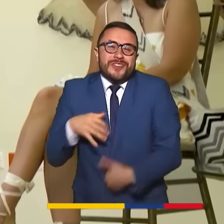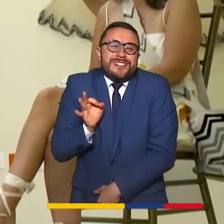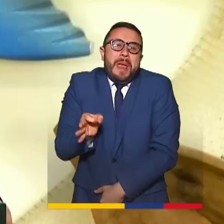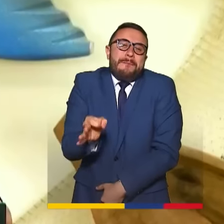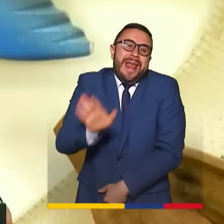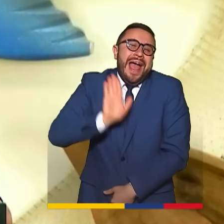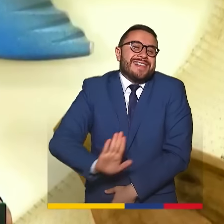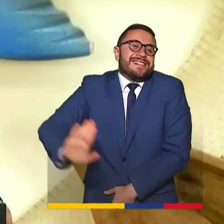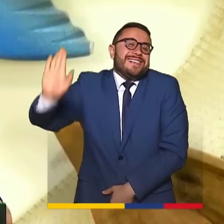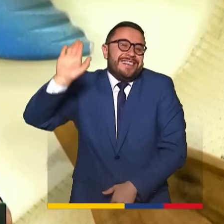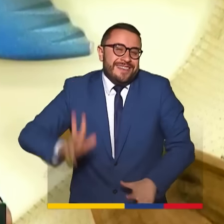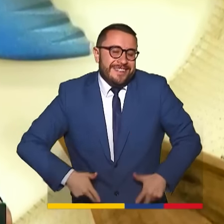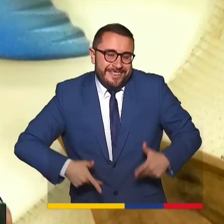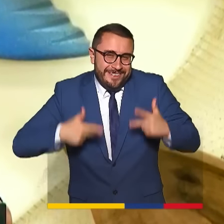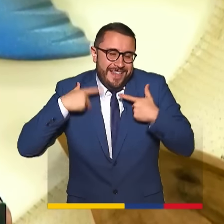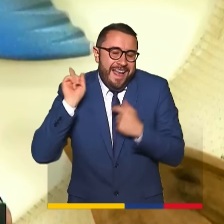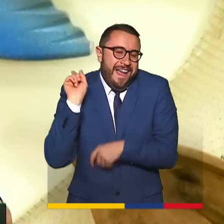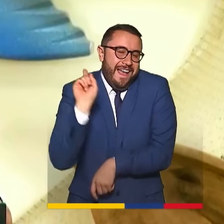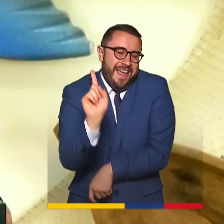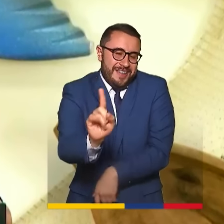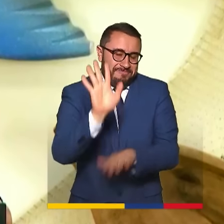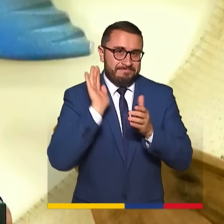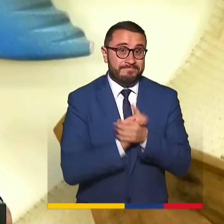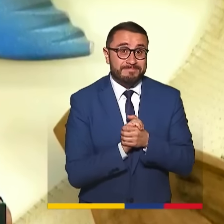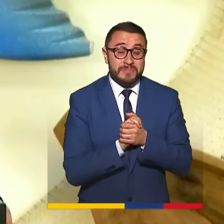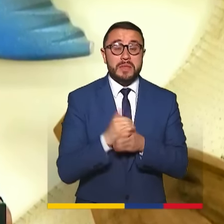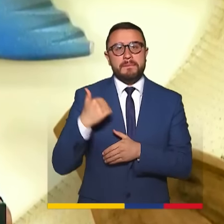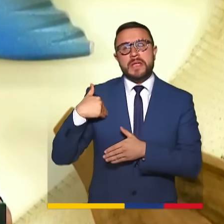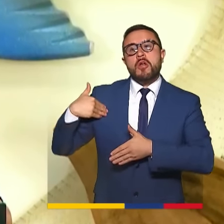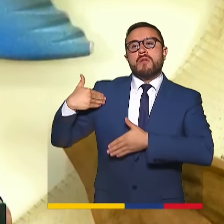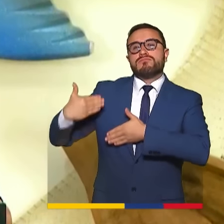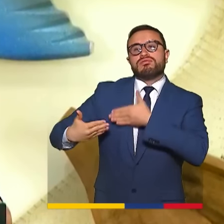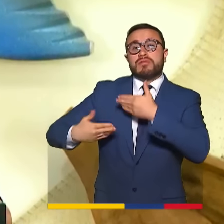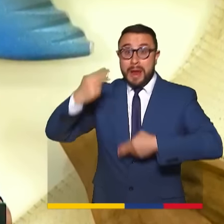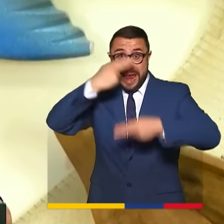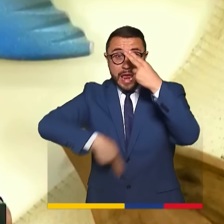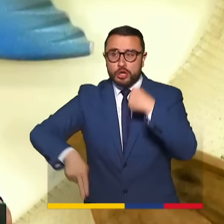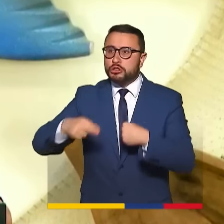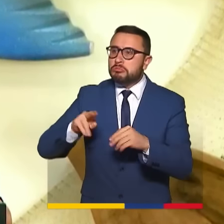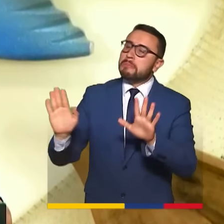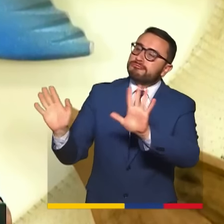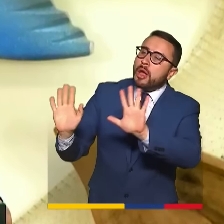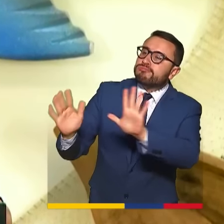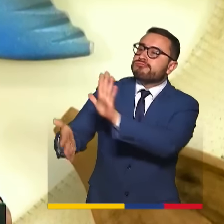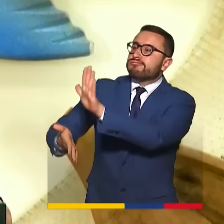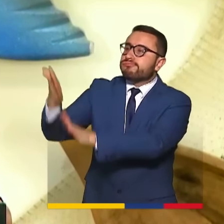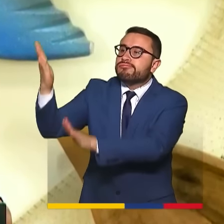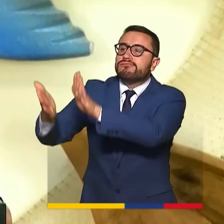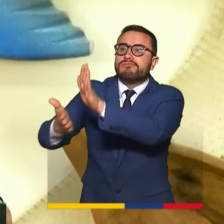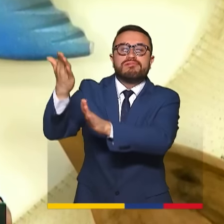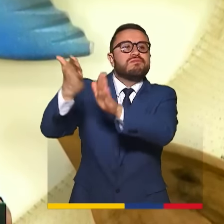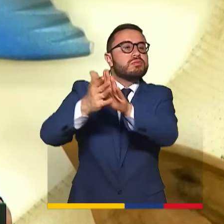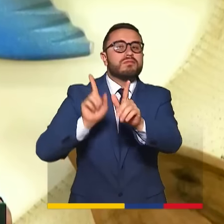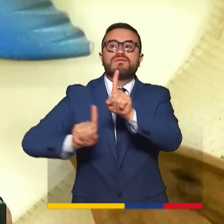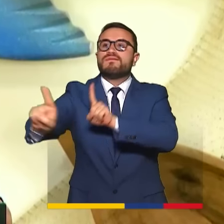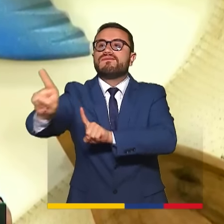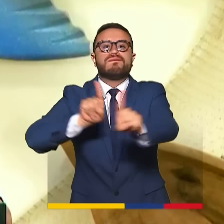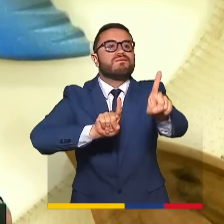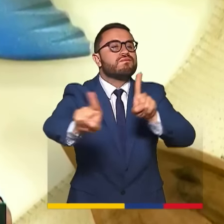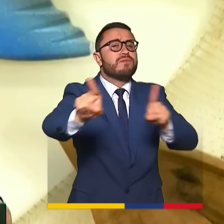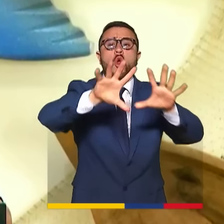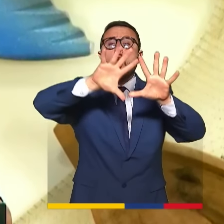Y a través de los años fui despidiéndolos, se fueron dispersando por el mundo.